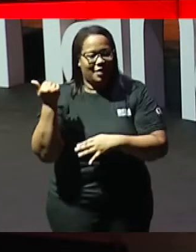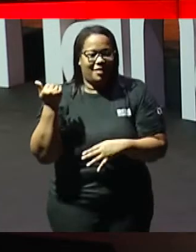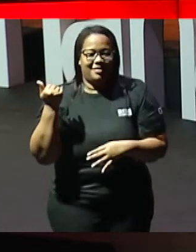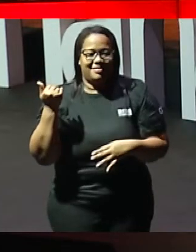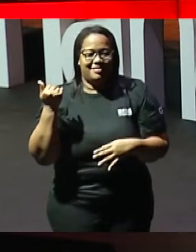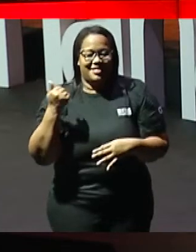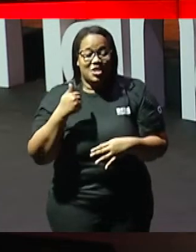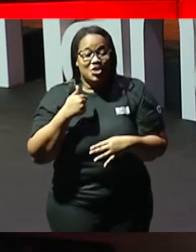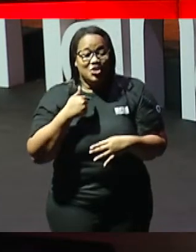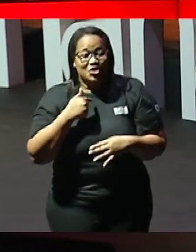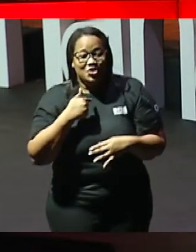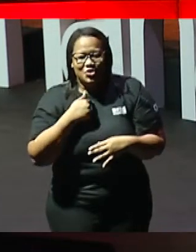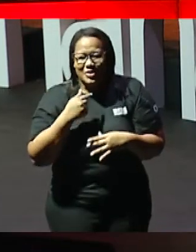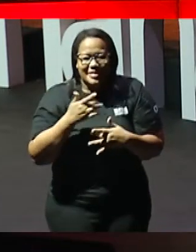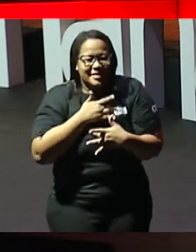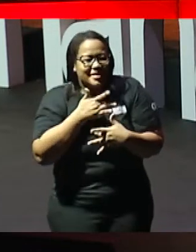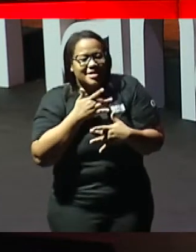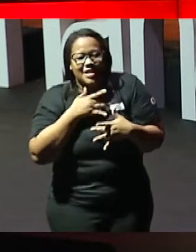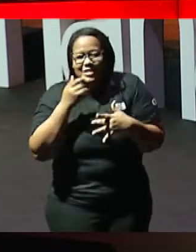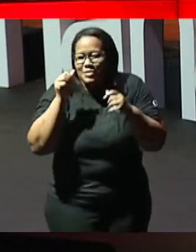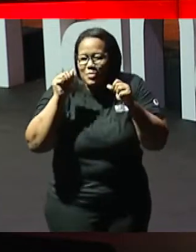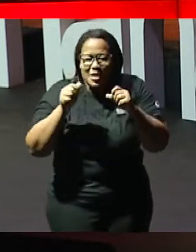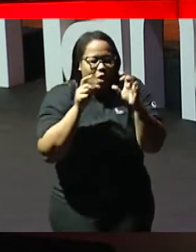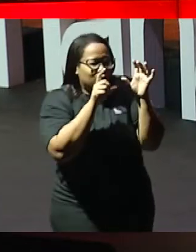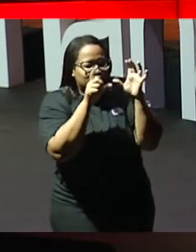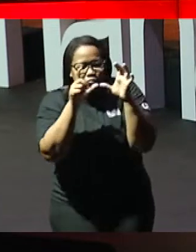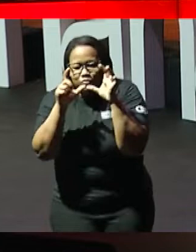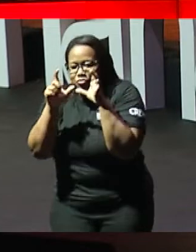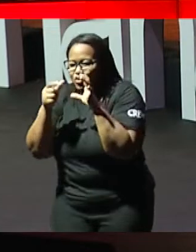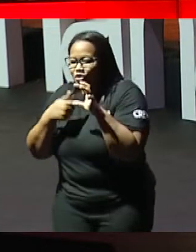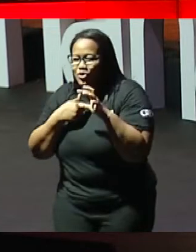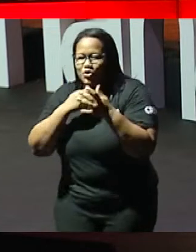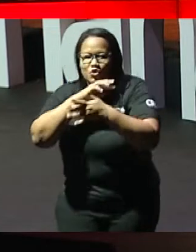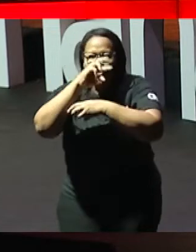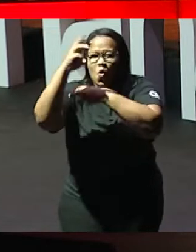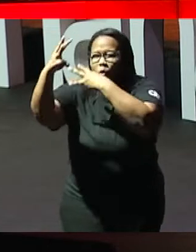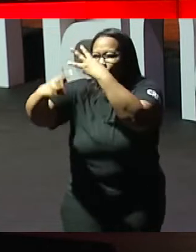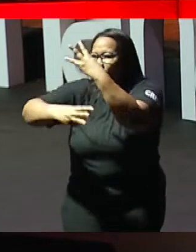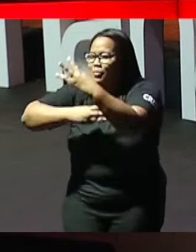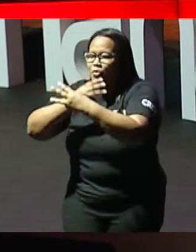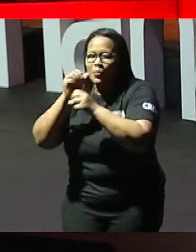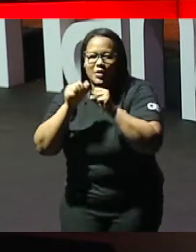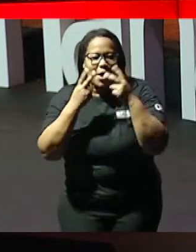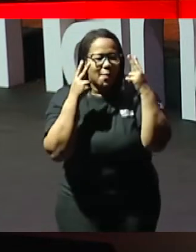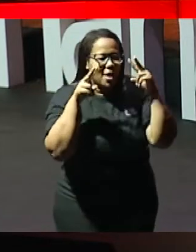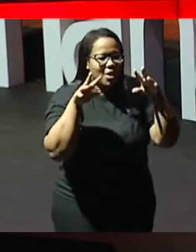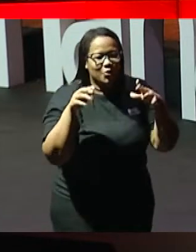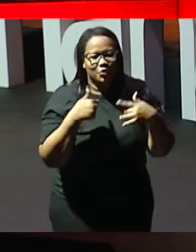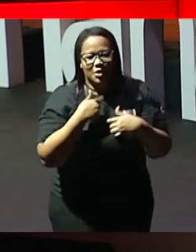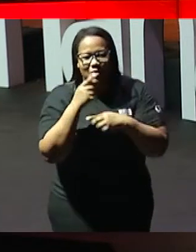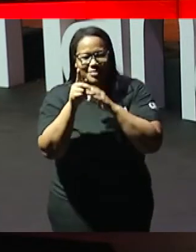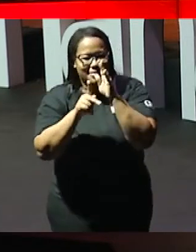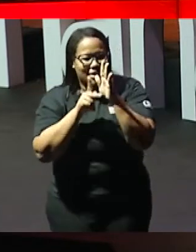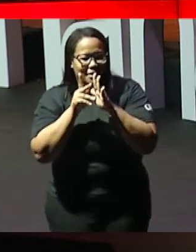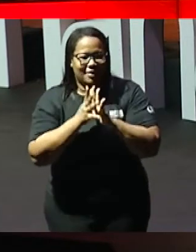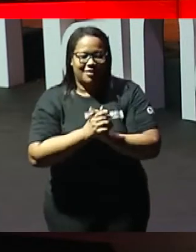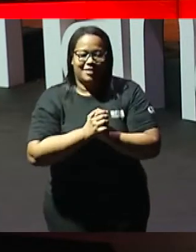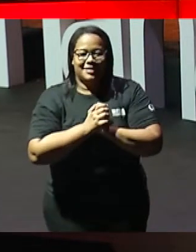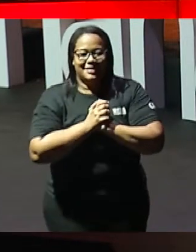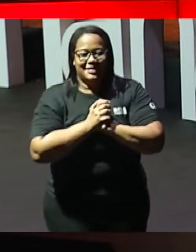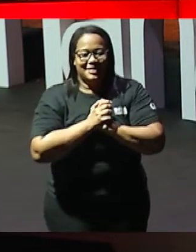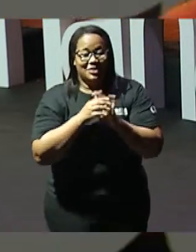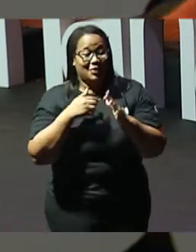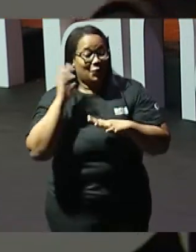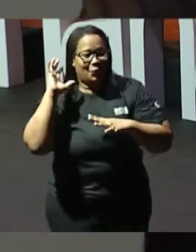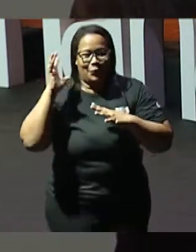que si yo no hubiera cámara y le hacía así el mundo entero iba a ver lo que estaba haciendo o sea este gran loco como ha dejado me coge